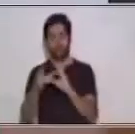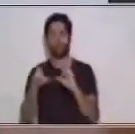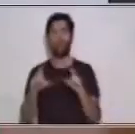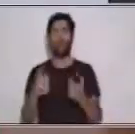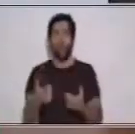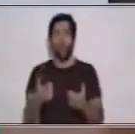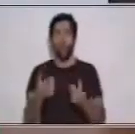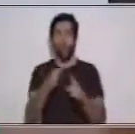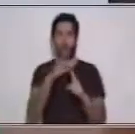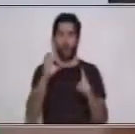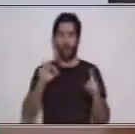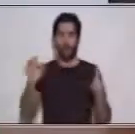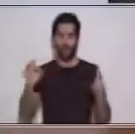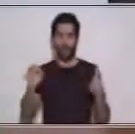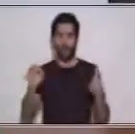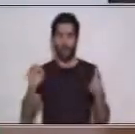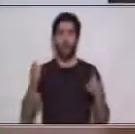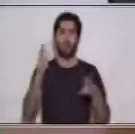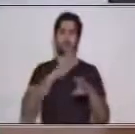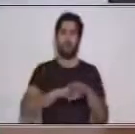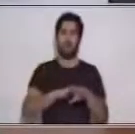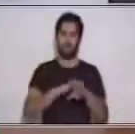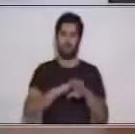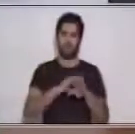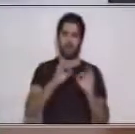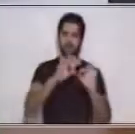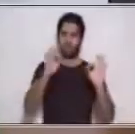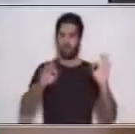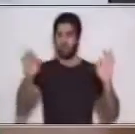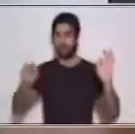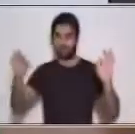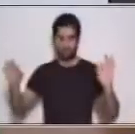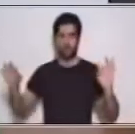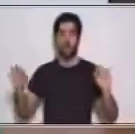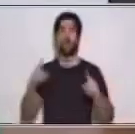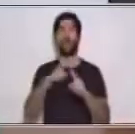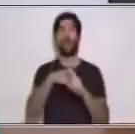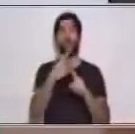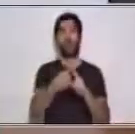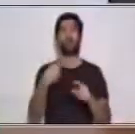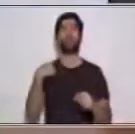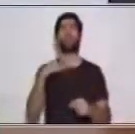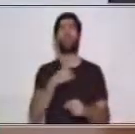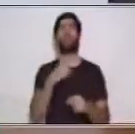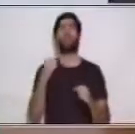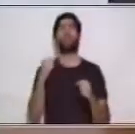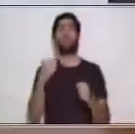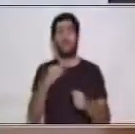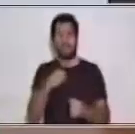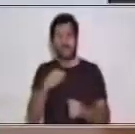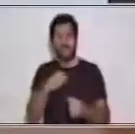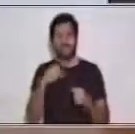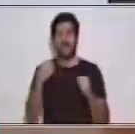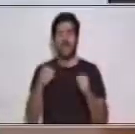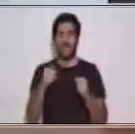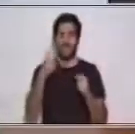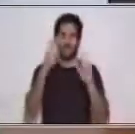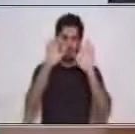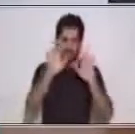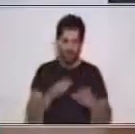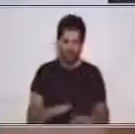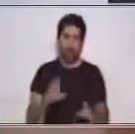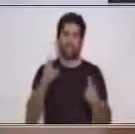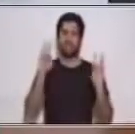oraciones compuestas. Sin embargo, cuando queremos redactar un texto ya específico sobre algún